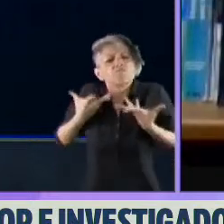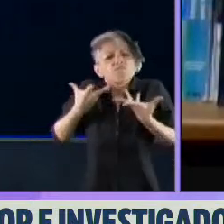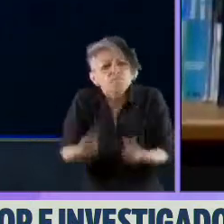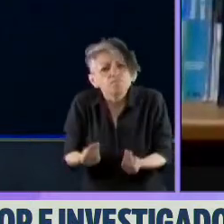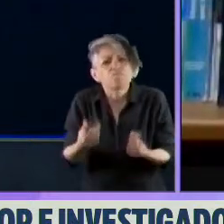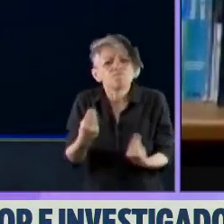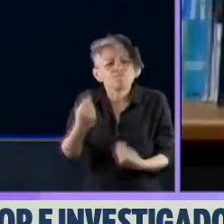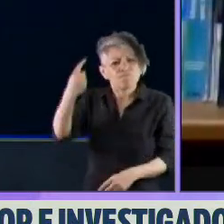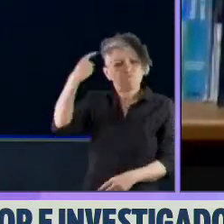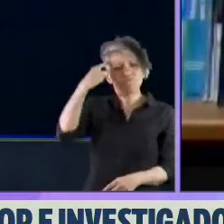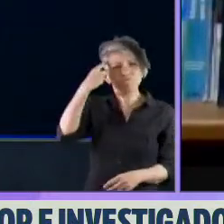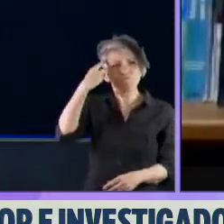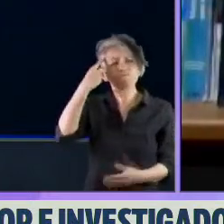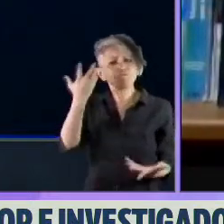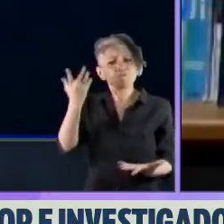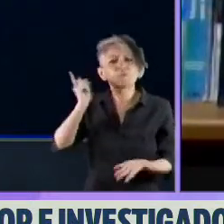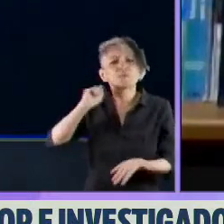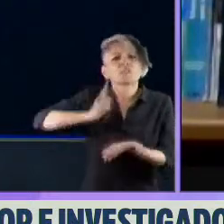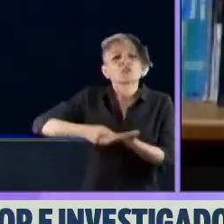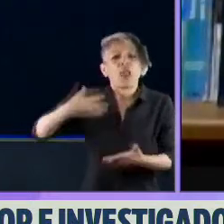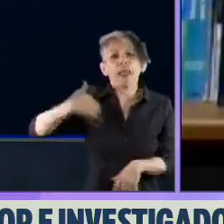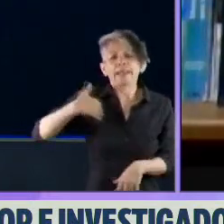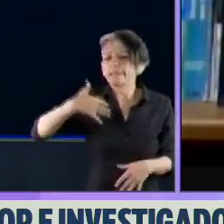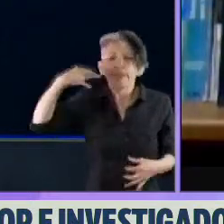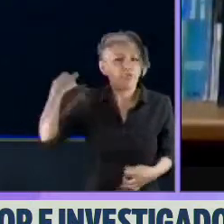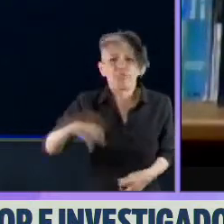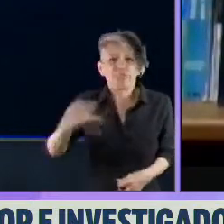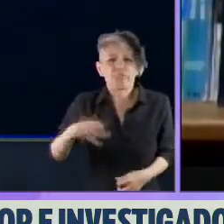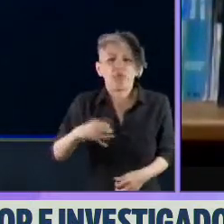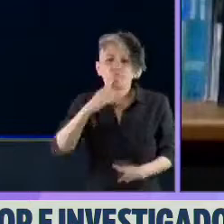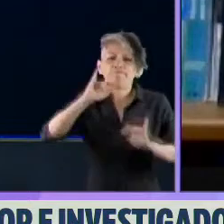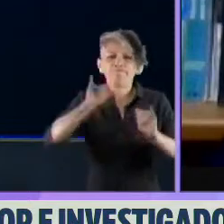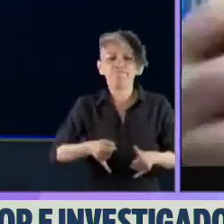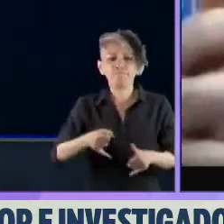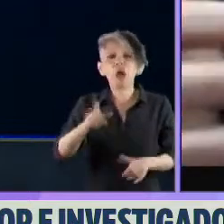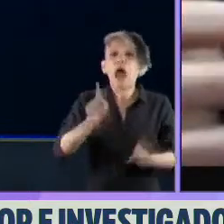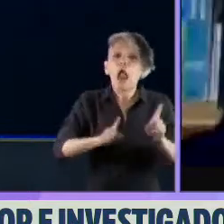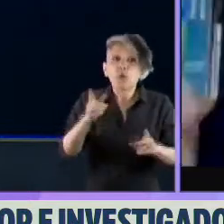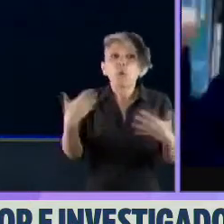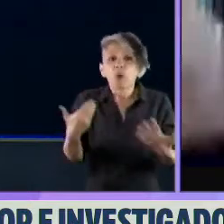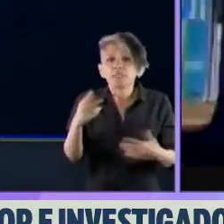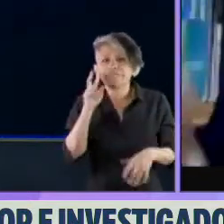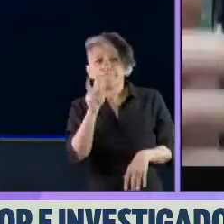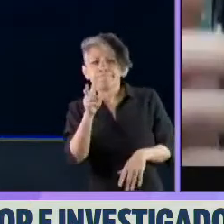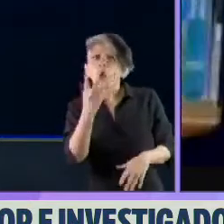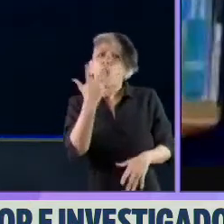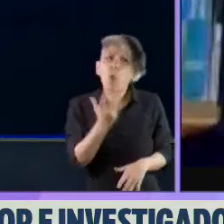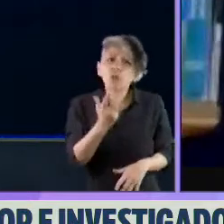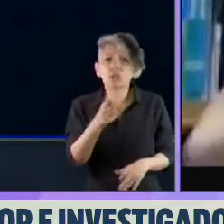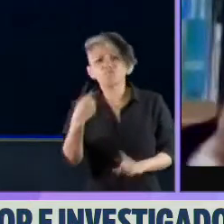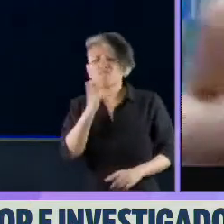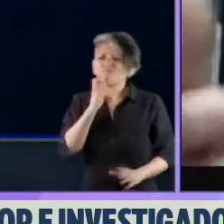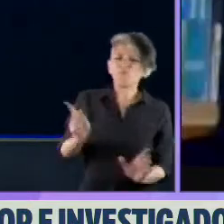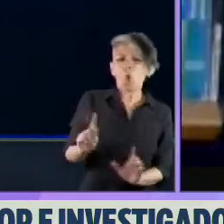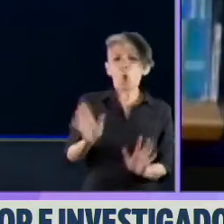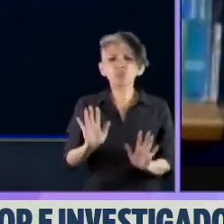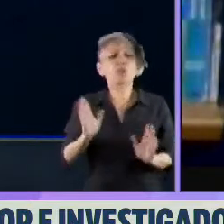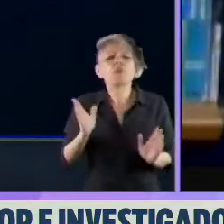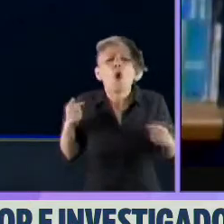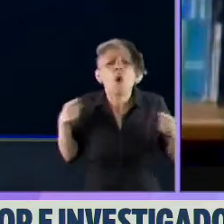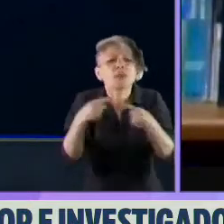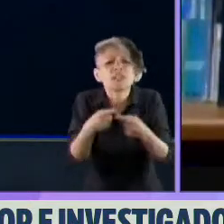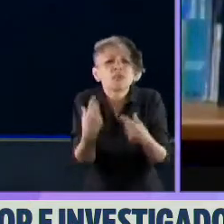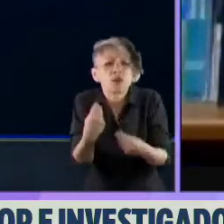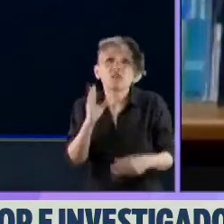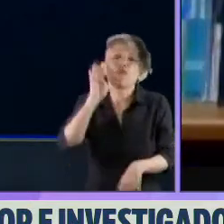el macroeconomista no está todavía, y con medidas que sean fiscal y monetariamente